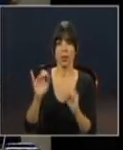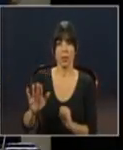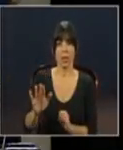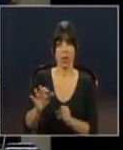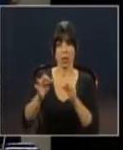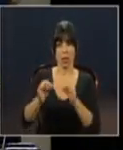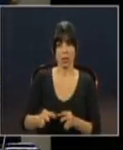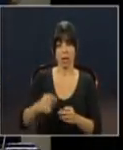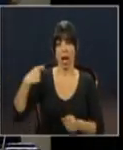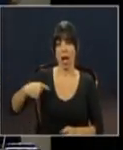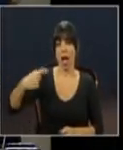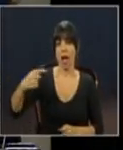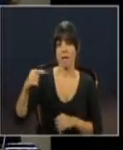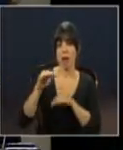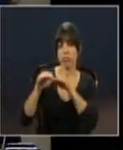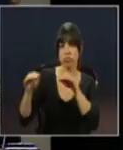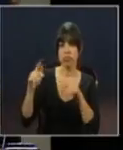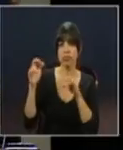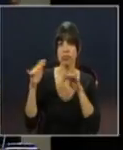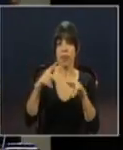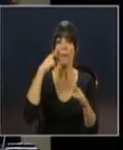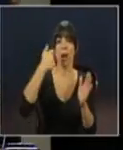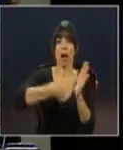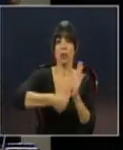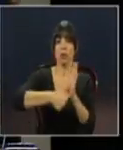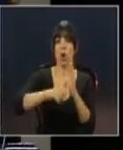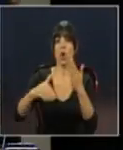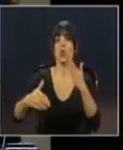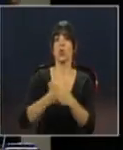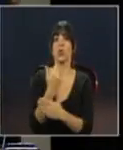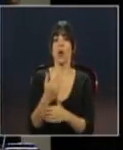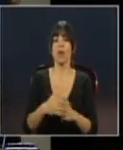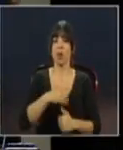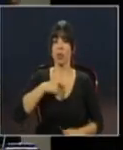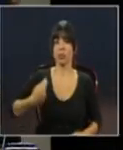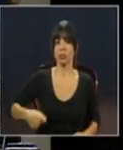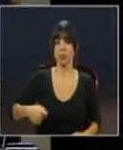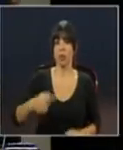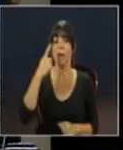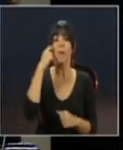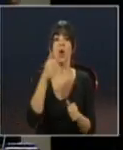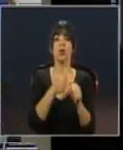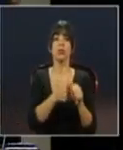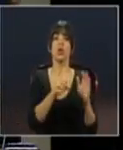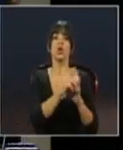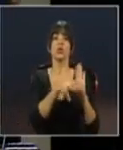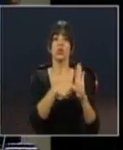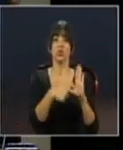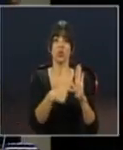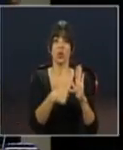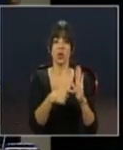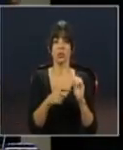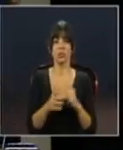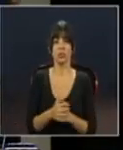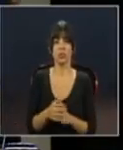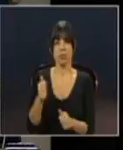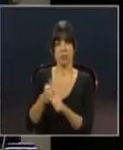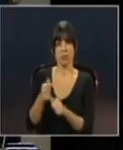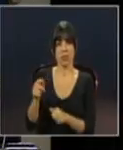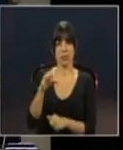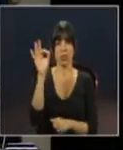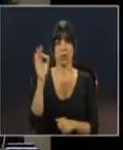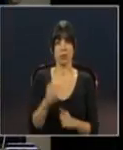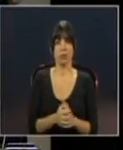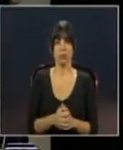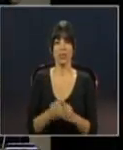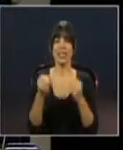cada vez que es convocado a las urnas para elegir a un nuevo mandatario por la Constitución que él mismo sanciona. Es